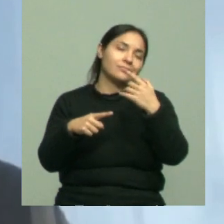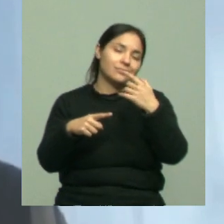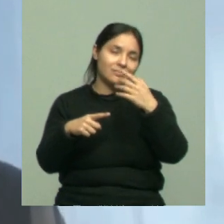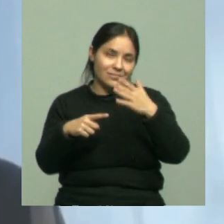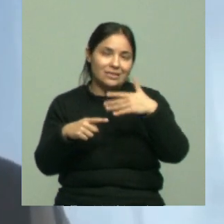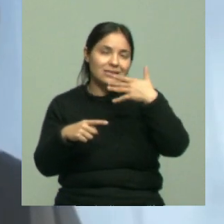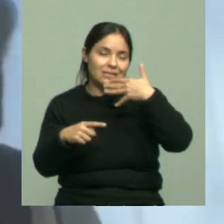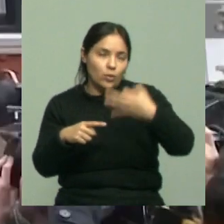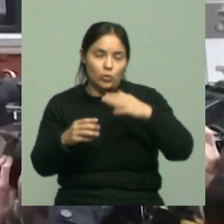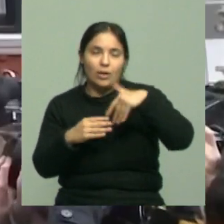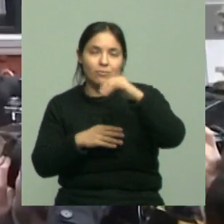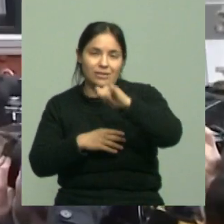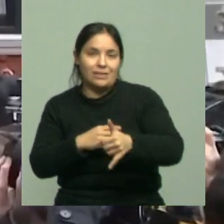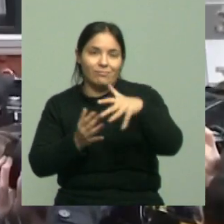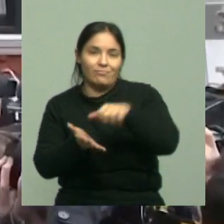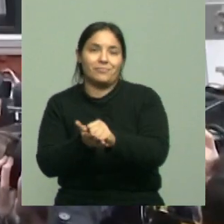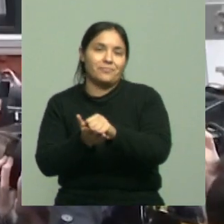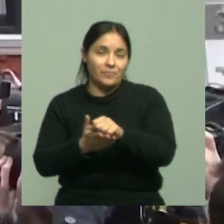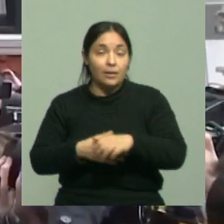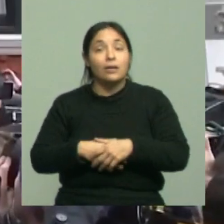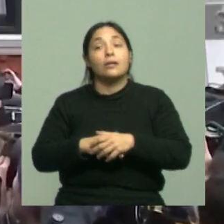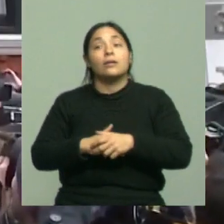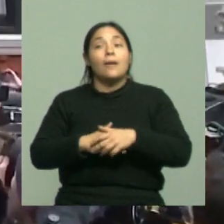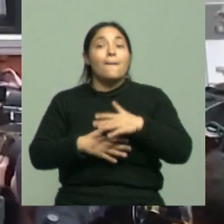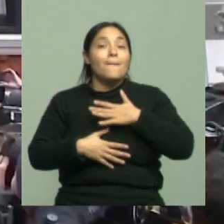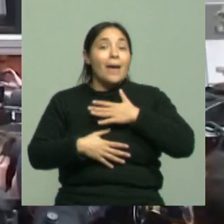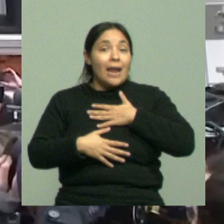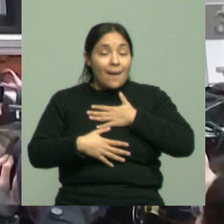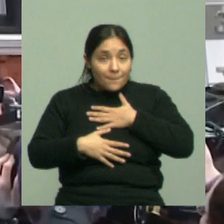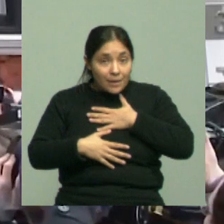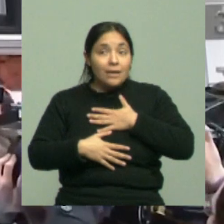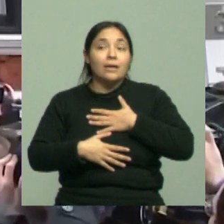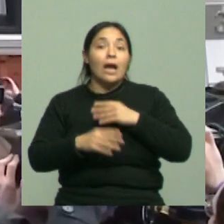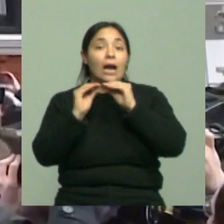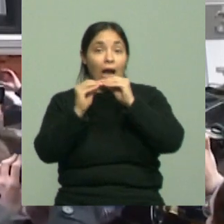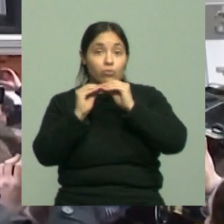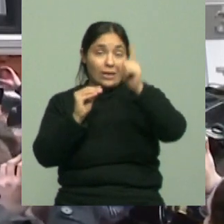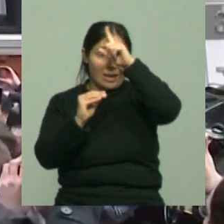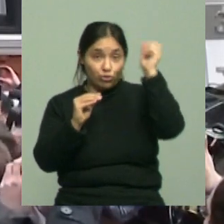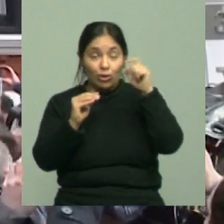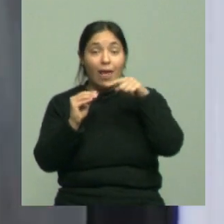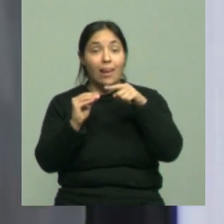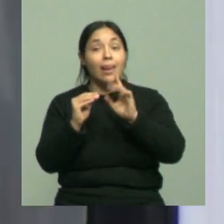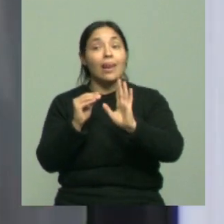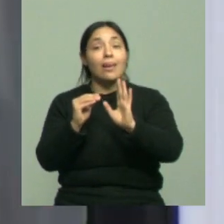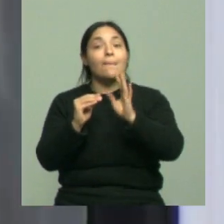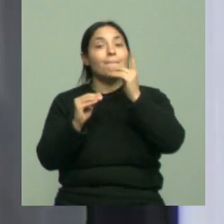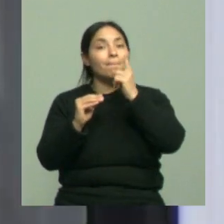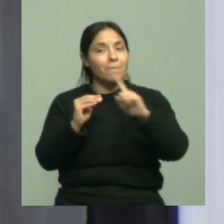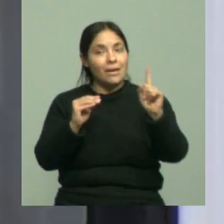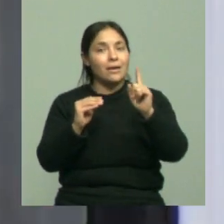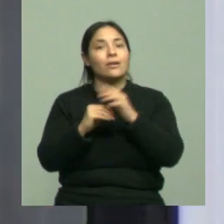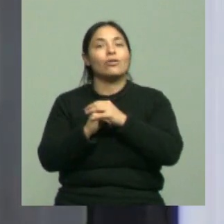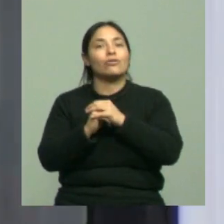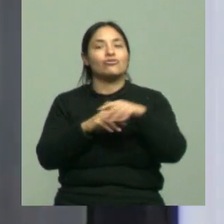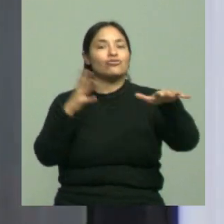Sí, Yo creo que lo que toma es una causa nacional, pero que está absolutamente reivindicada desde